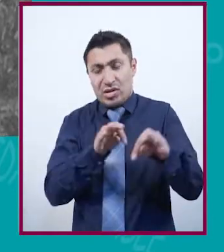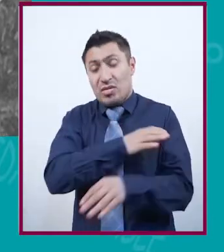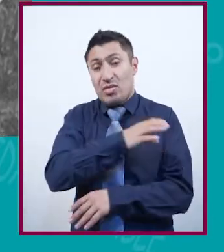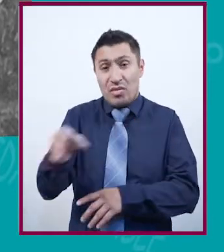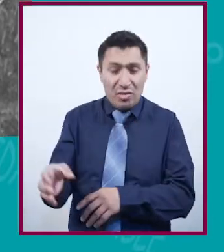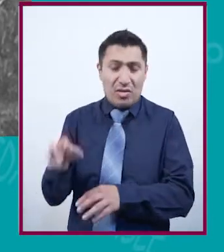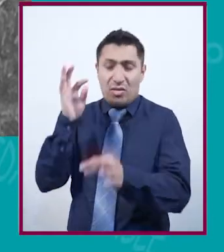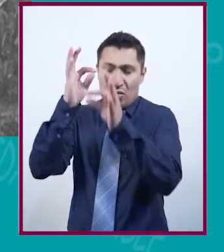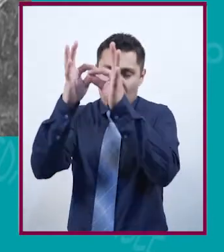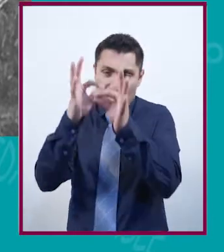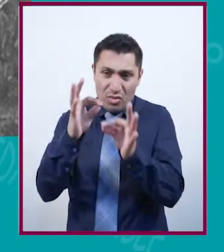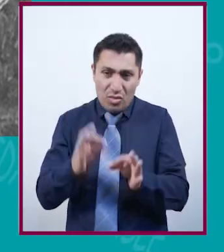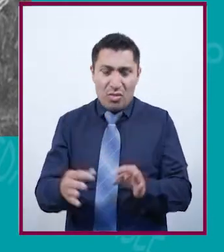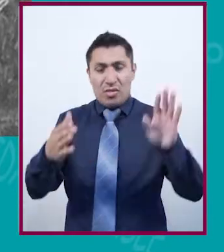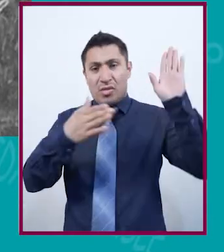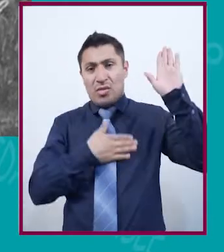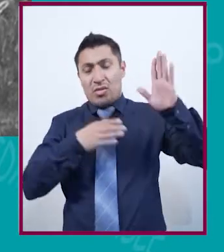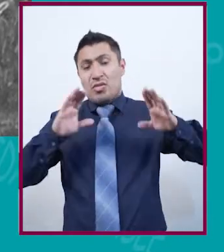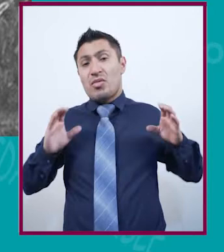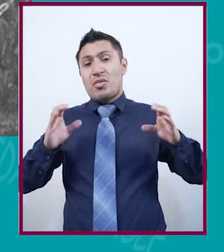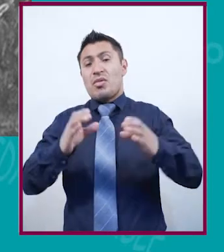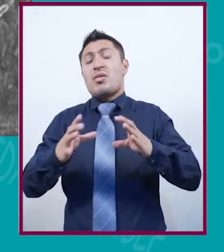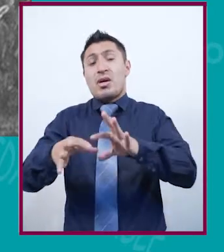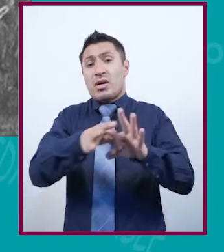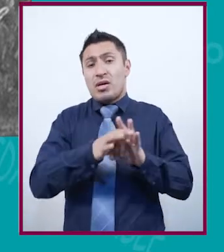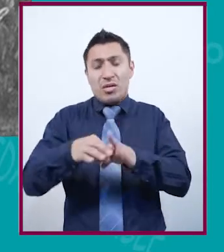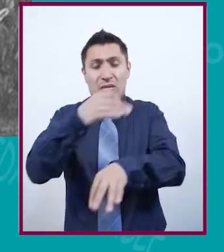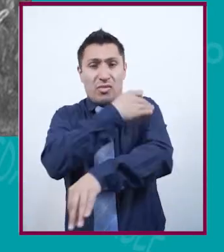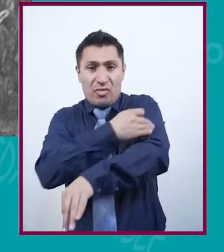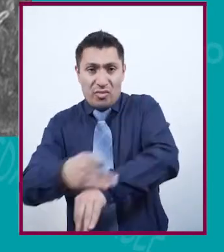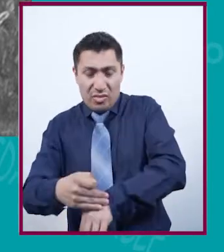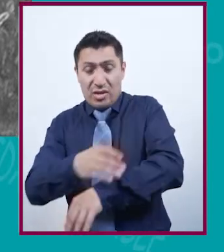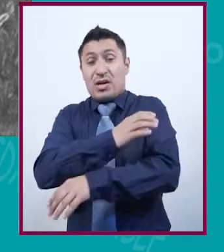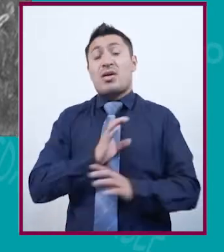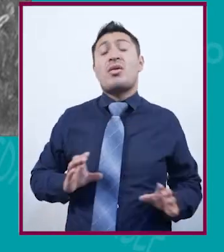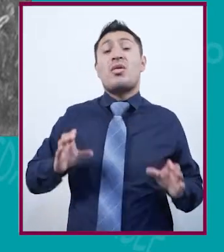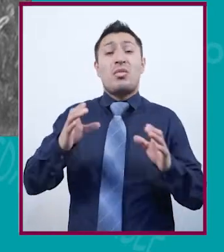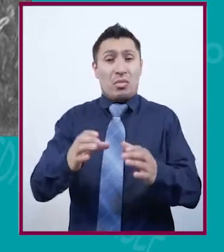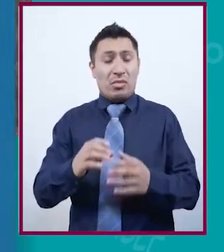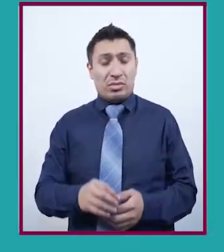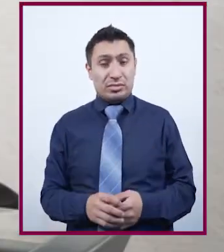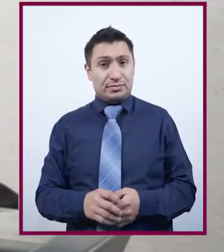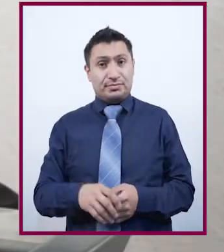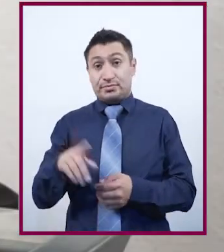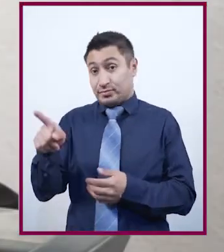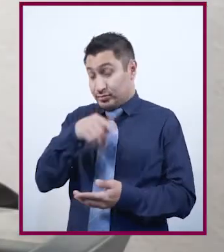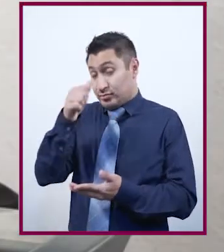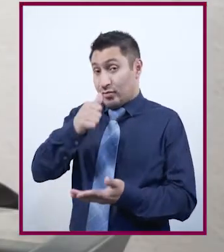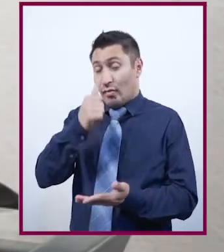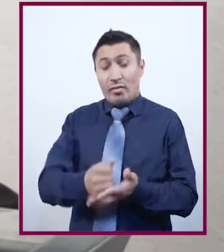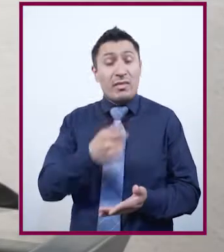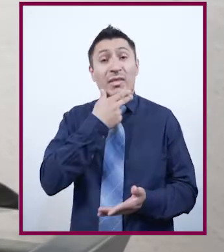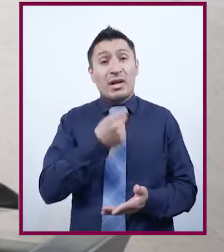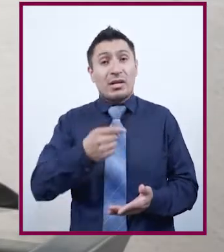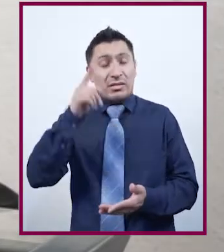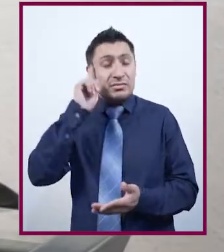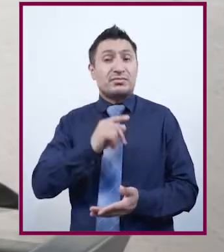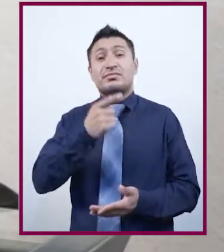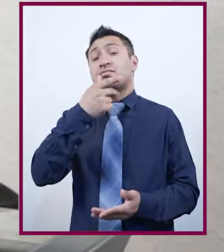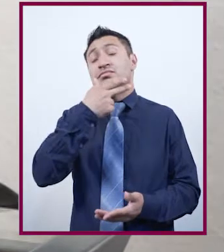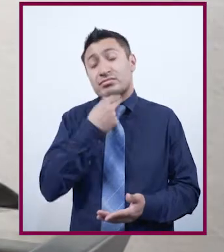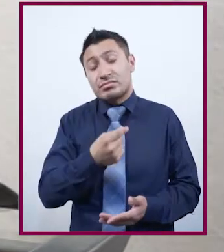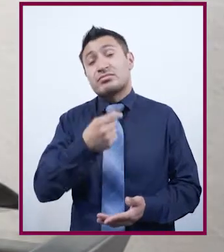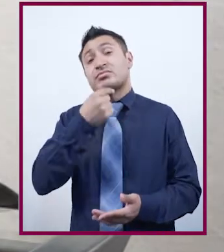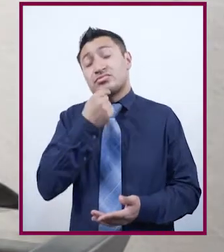a cumplir los compromisos comunitarios que unían la vida familiar con la vida comunitaria. En las ciudades, niños y niñas